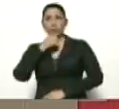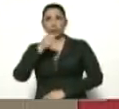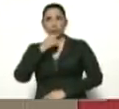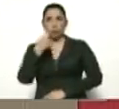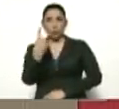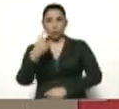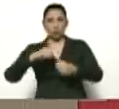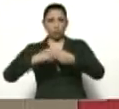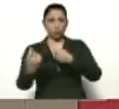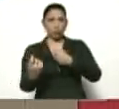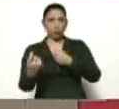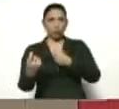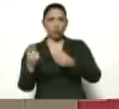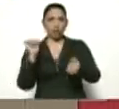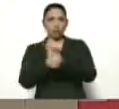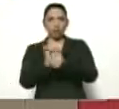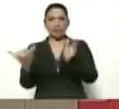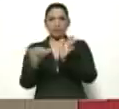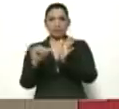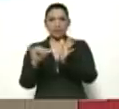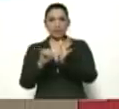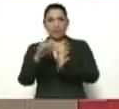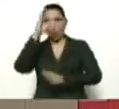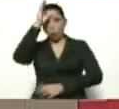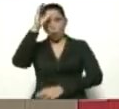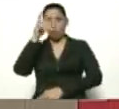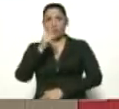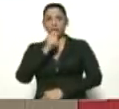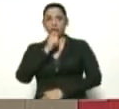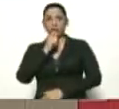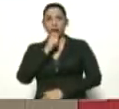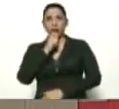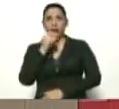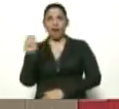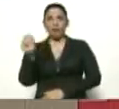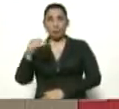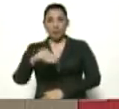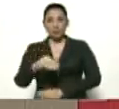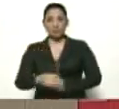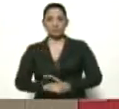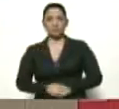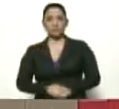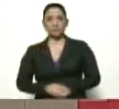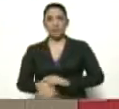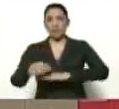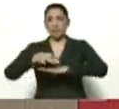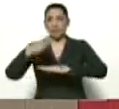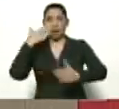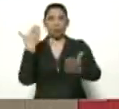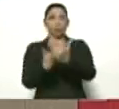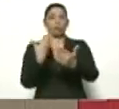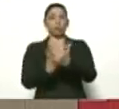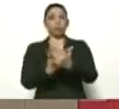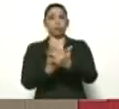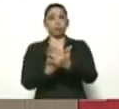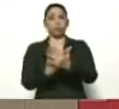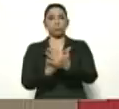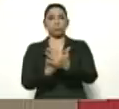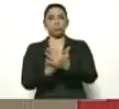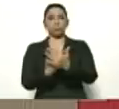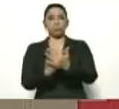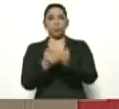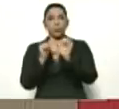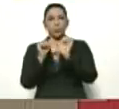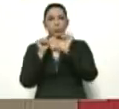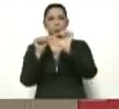capturadas las cercanías de la colonia tovar que además deja constancia y comprueba que